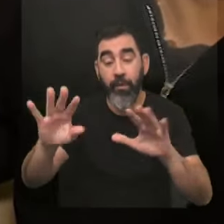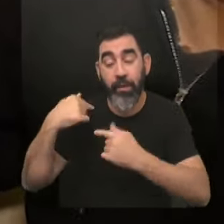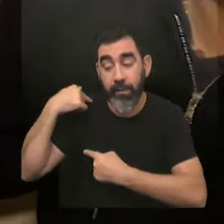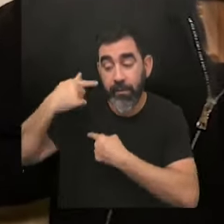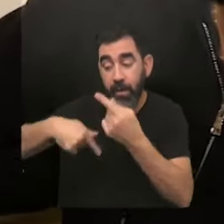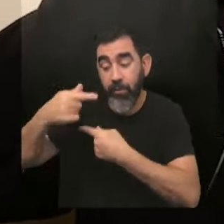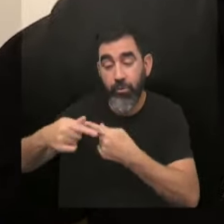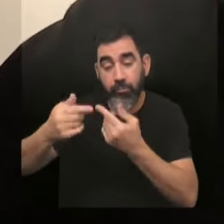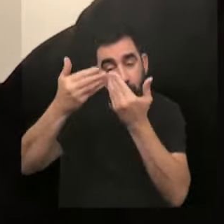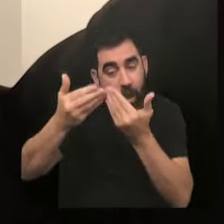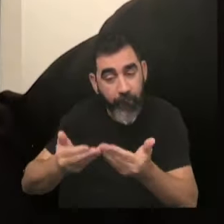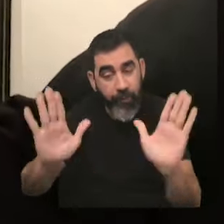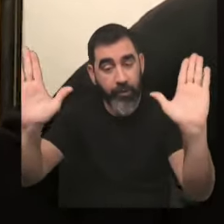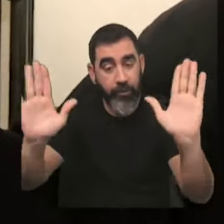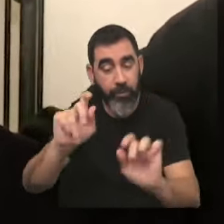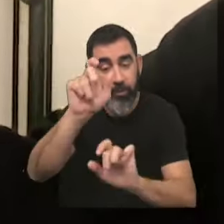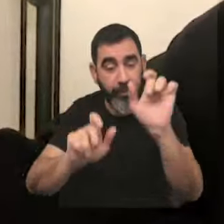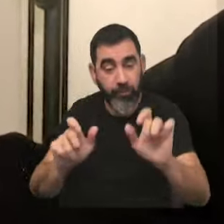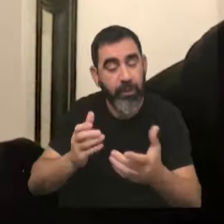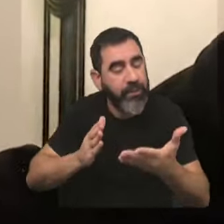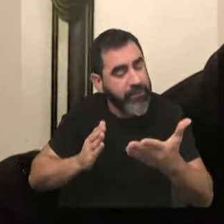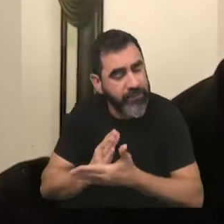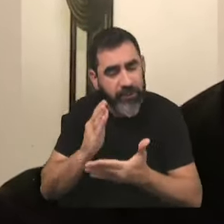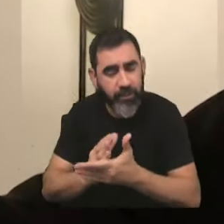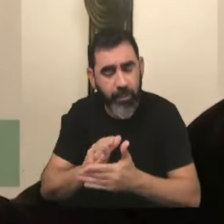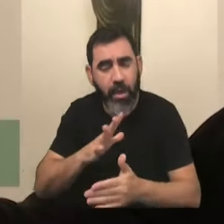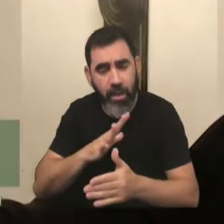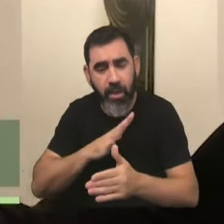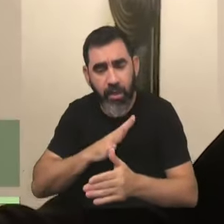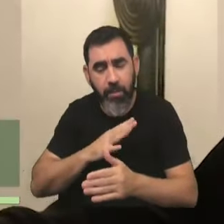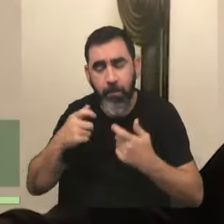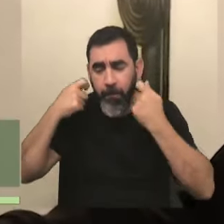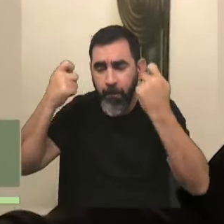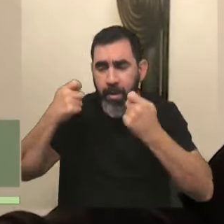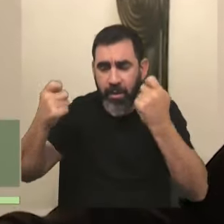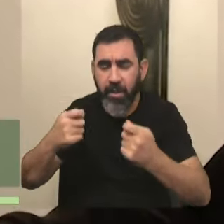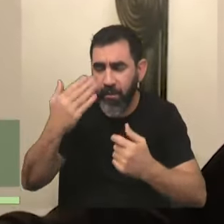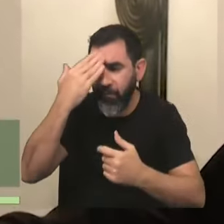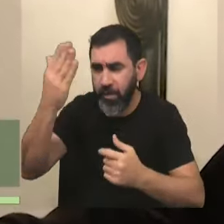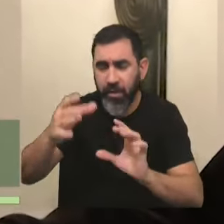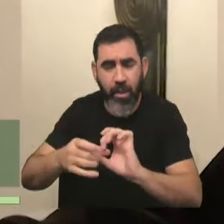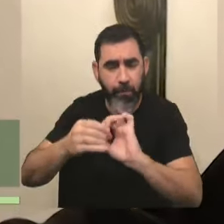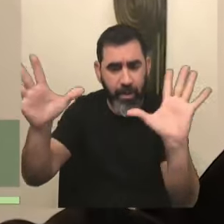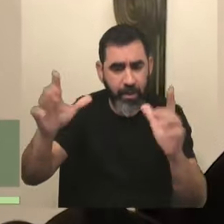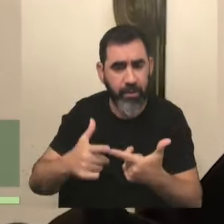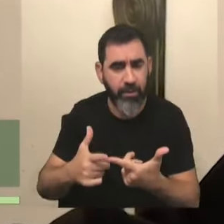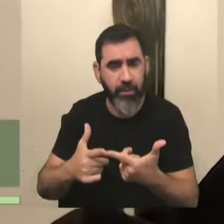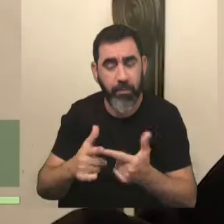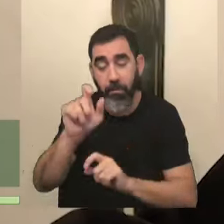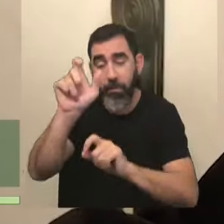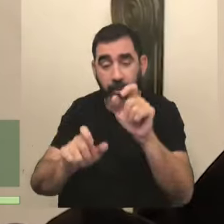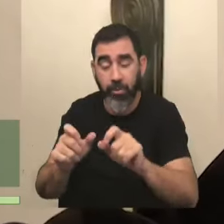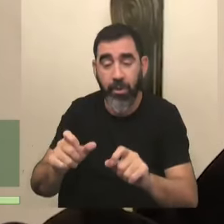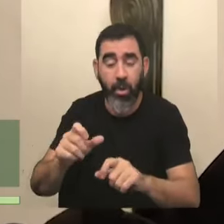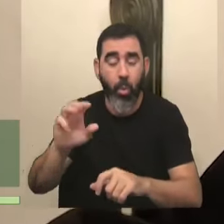de tener las puertas abiertas no siempre estar convocando militantes frenteamplistas independientes gente que venga al